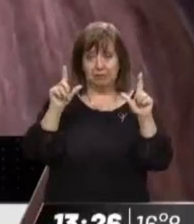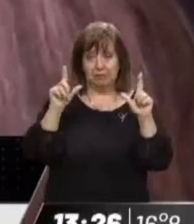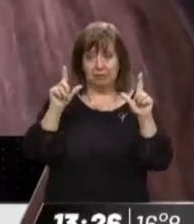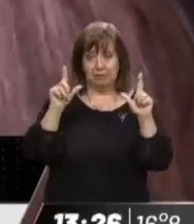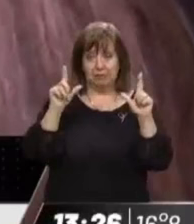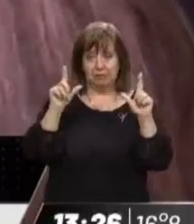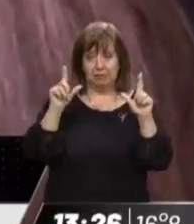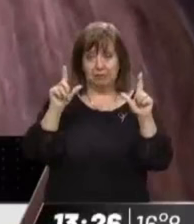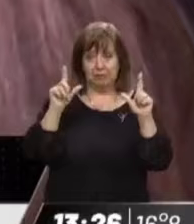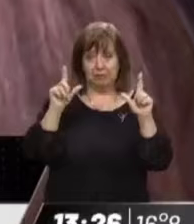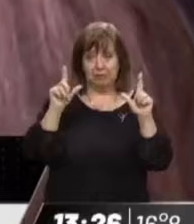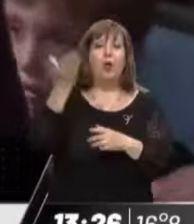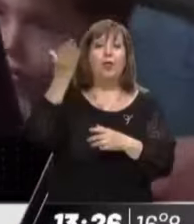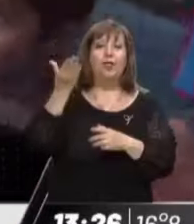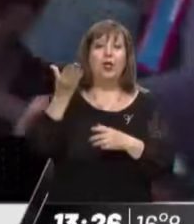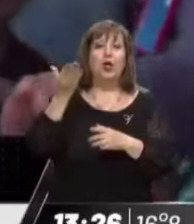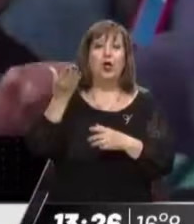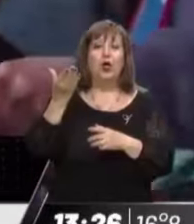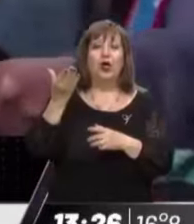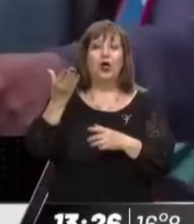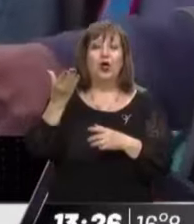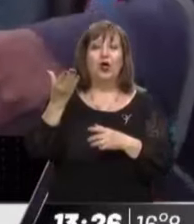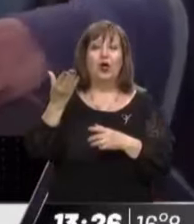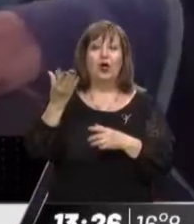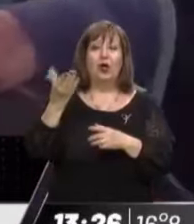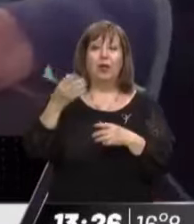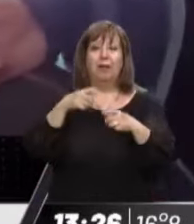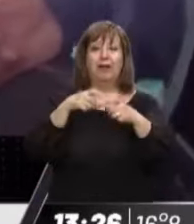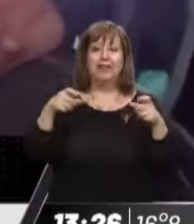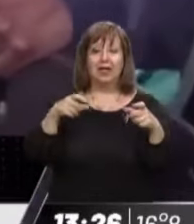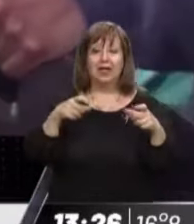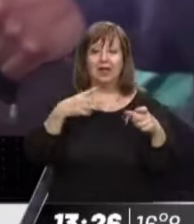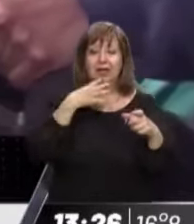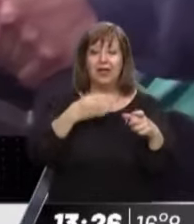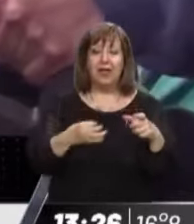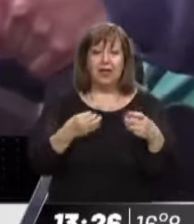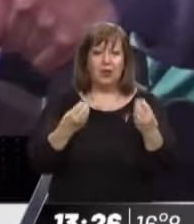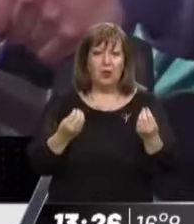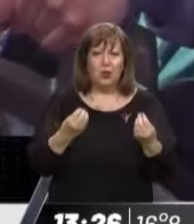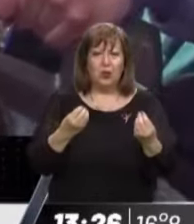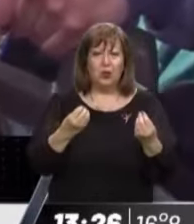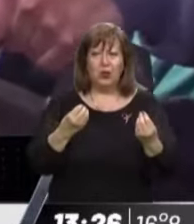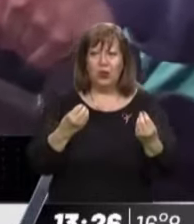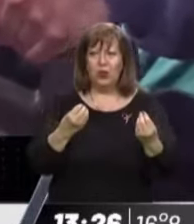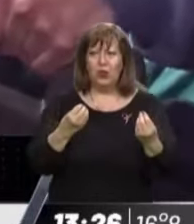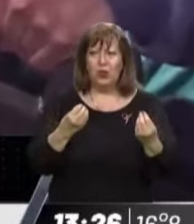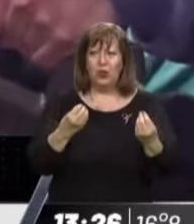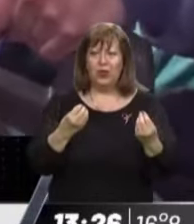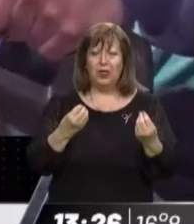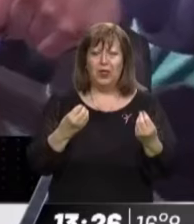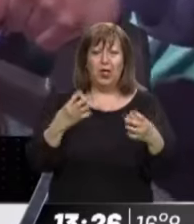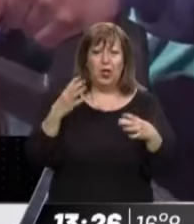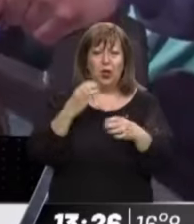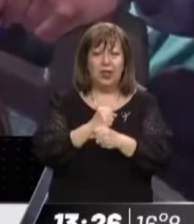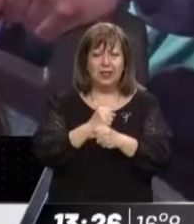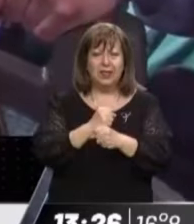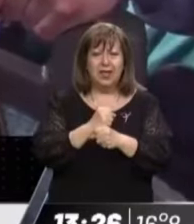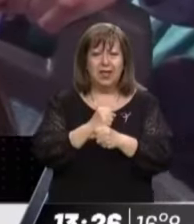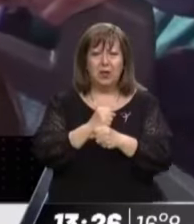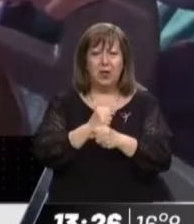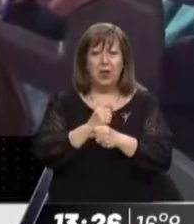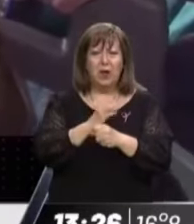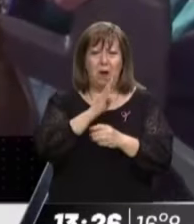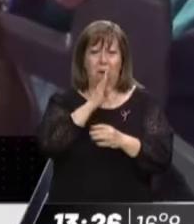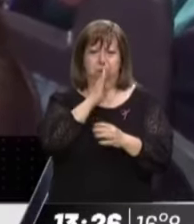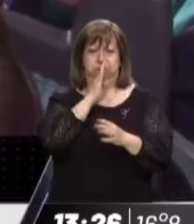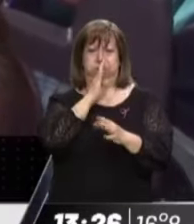llenos, peores condiciones, todo un desastre. 120, después 160 y en febrero 200.